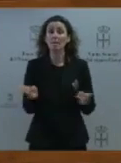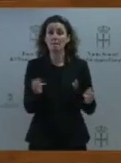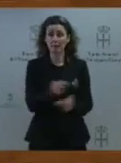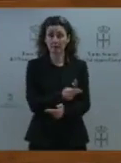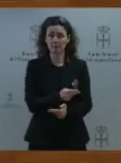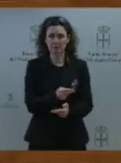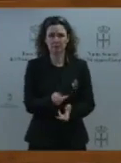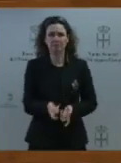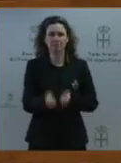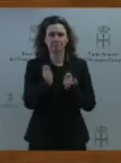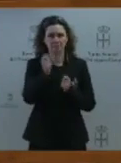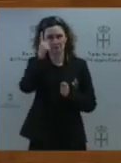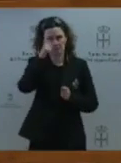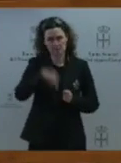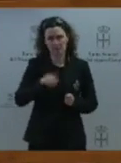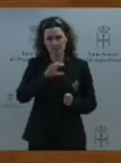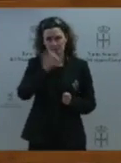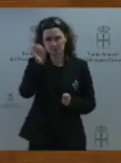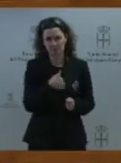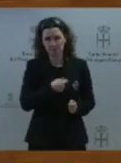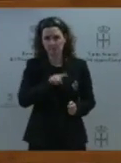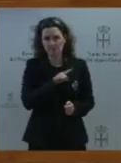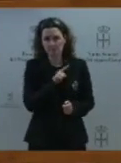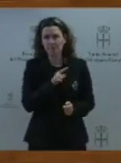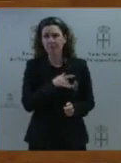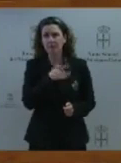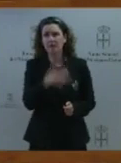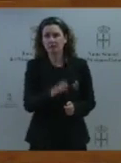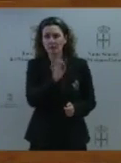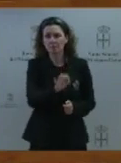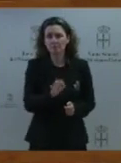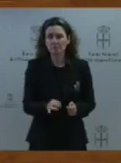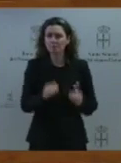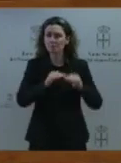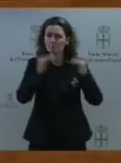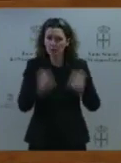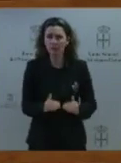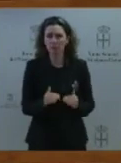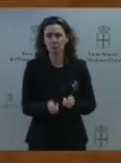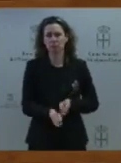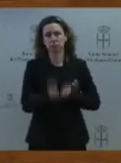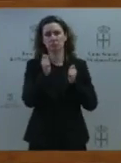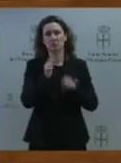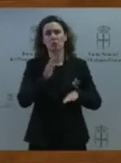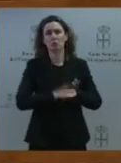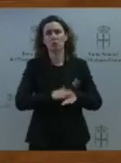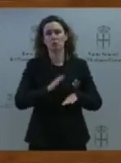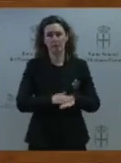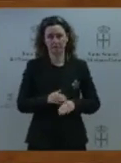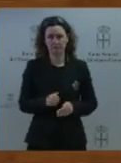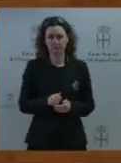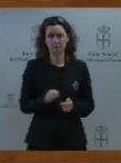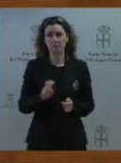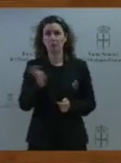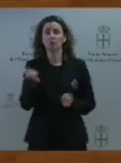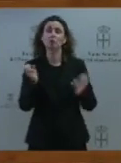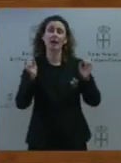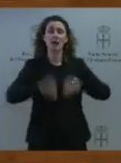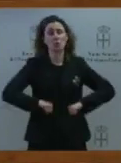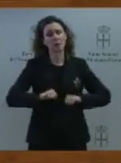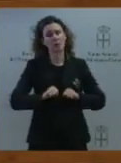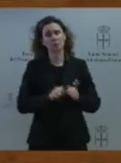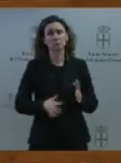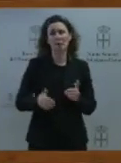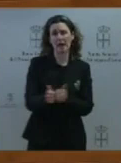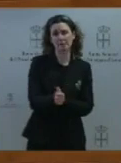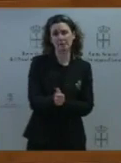ya han cedido cuota pesquera tuvieron que reducir sus capturas precisamente porque había otros acuerdos que iban mucho más allá de